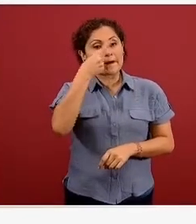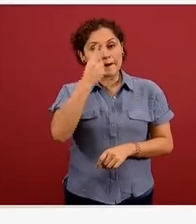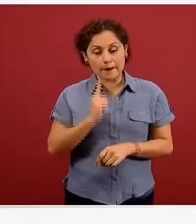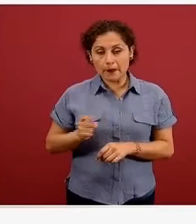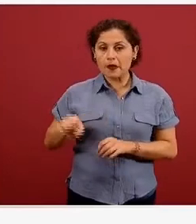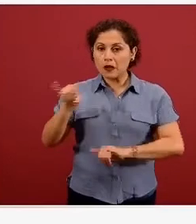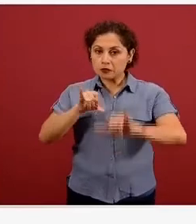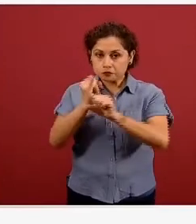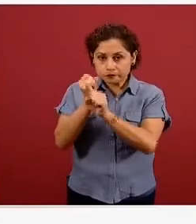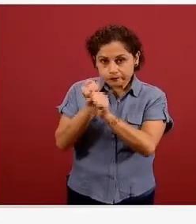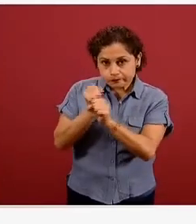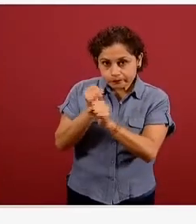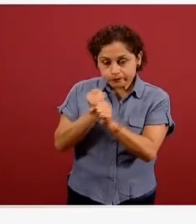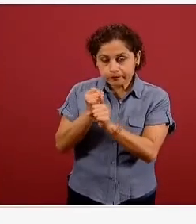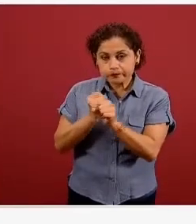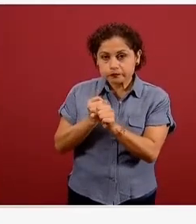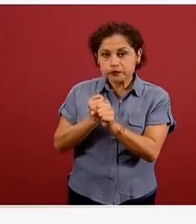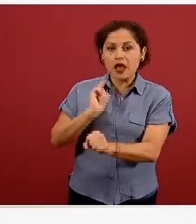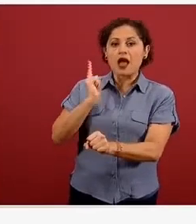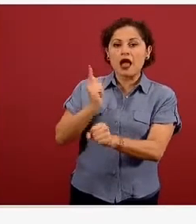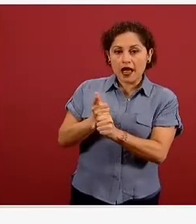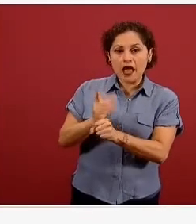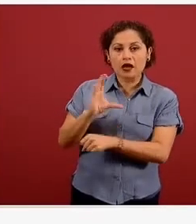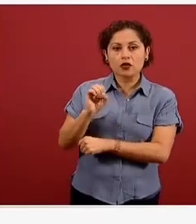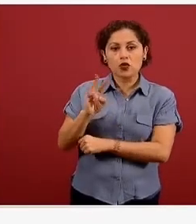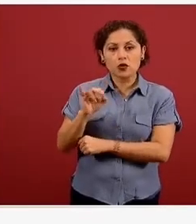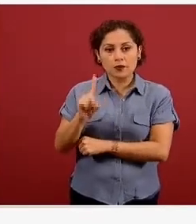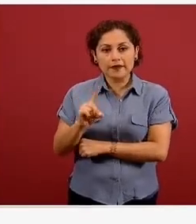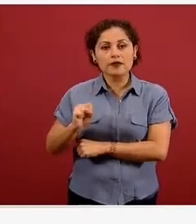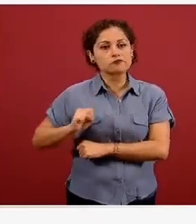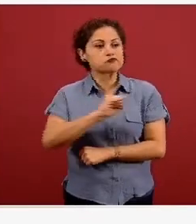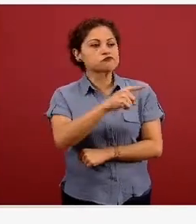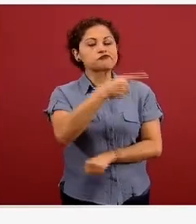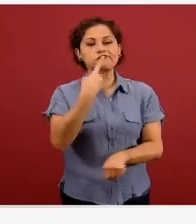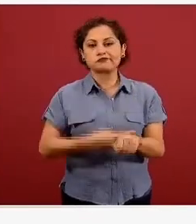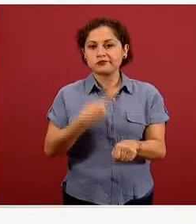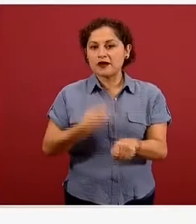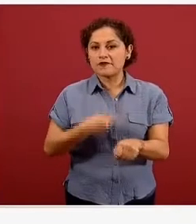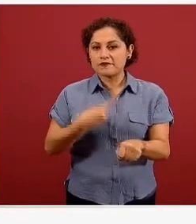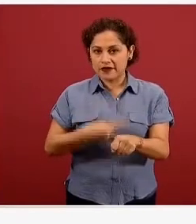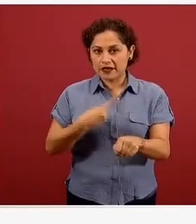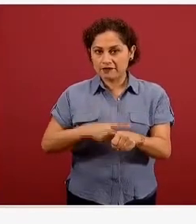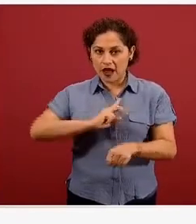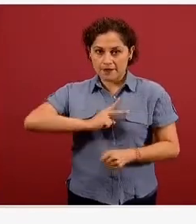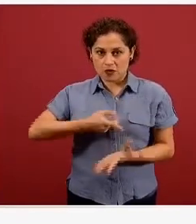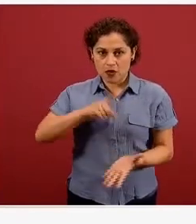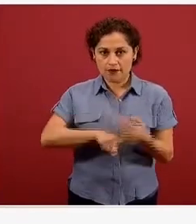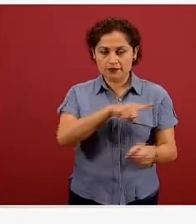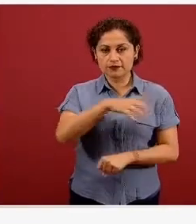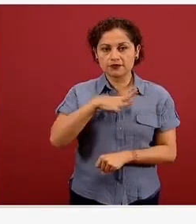laboratorio buscando el diagnóstico de COVID, se encuentran realmente positivas al virus SARS-CoV-2. Y